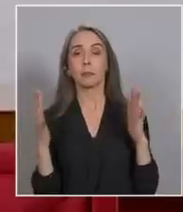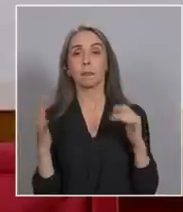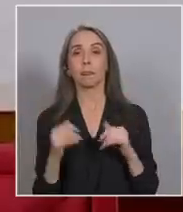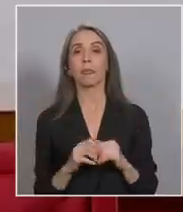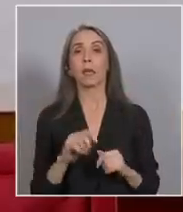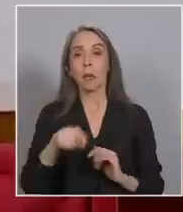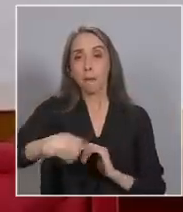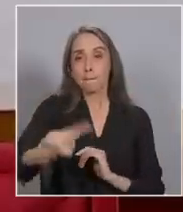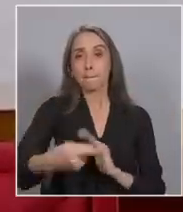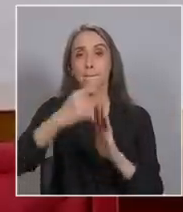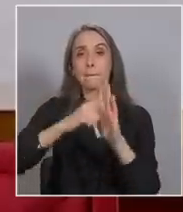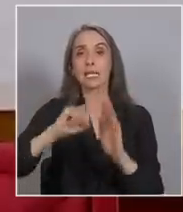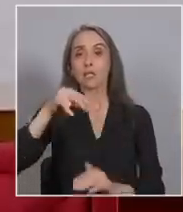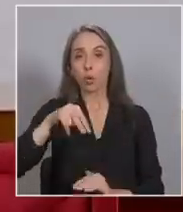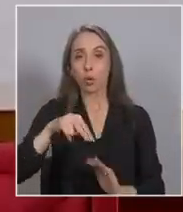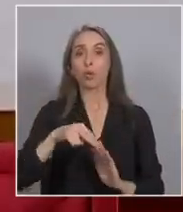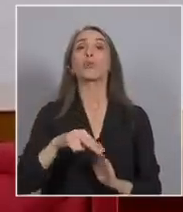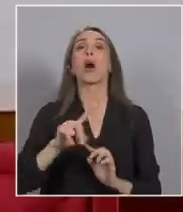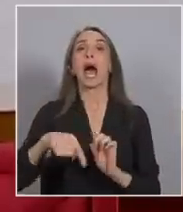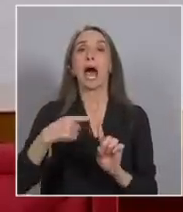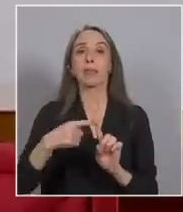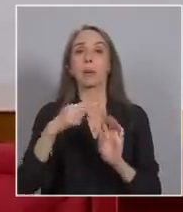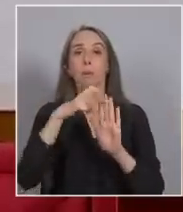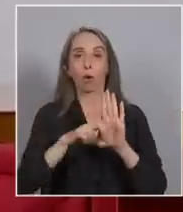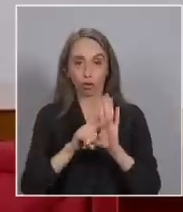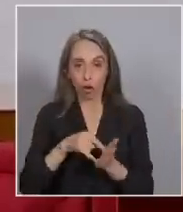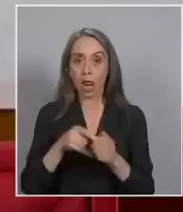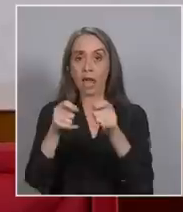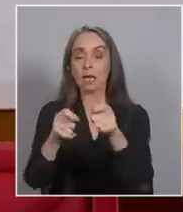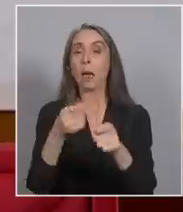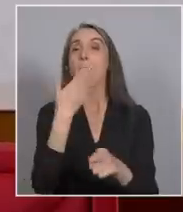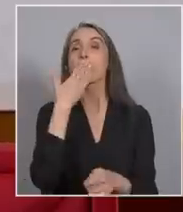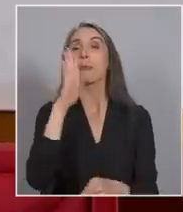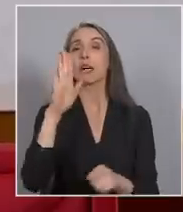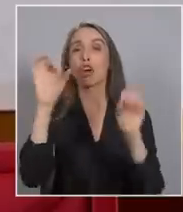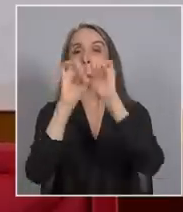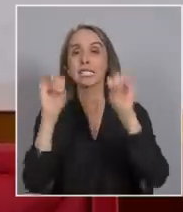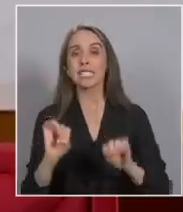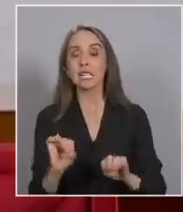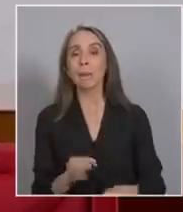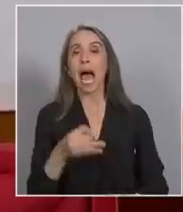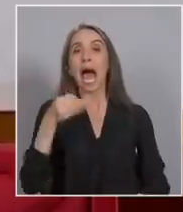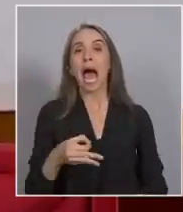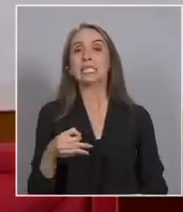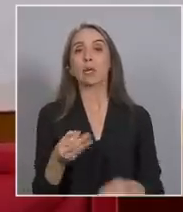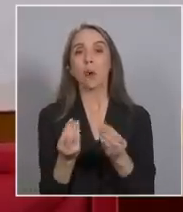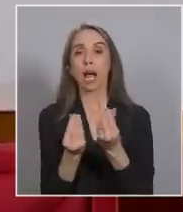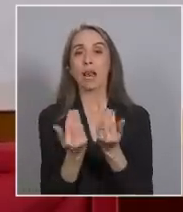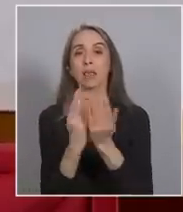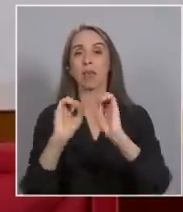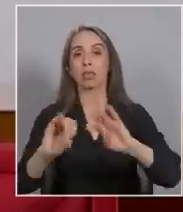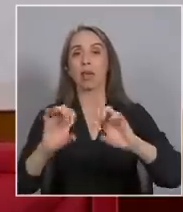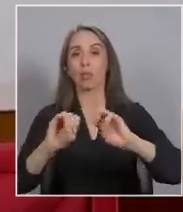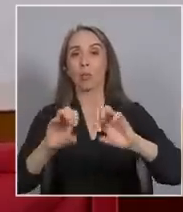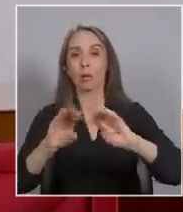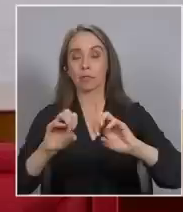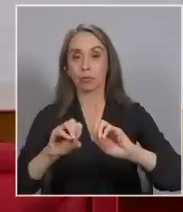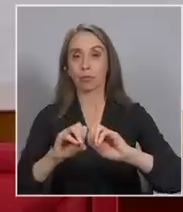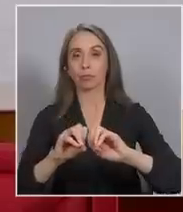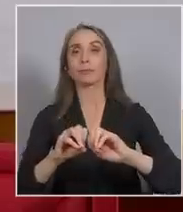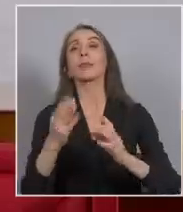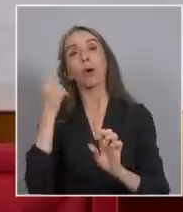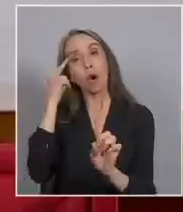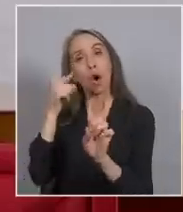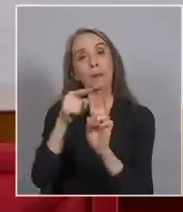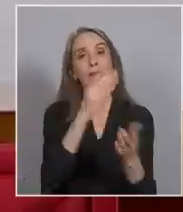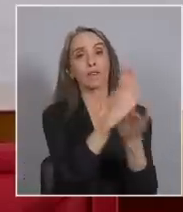Durante junio presentaremos además otro proyecto de ley para mejorar el sistema de aseguramiento de la calidad de la educación. Y con esto